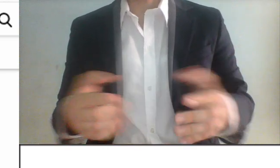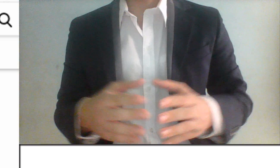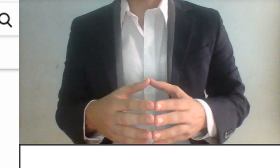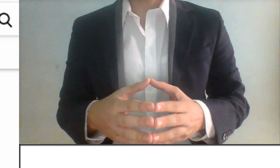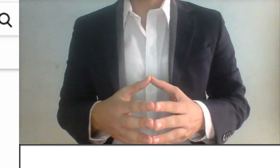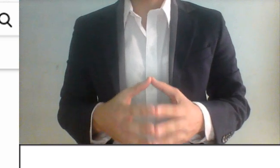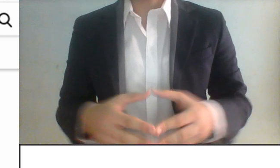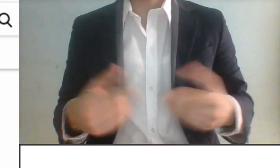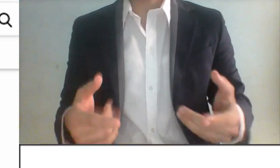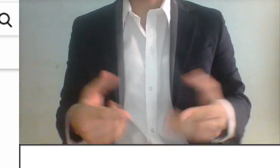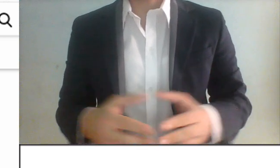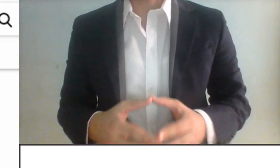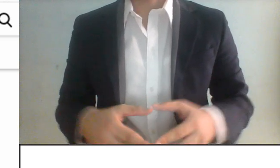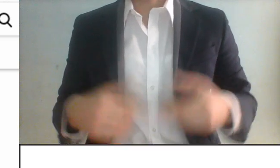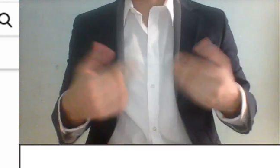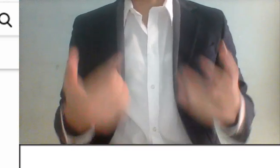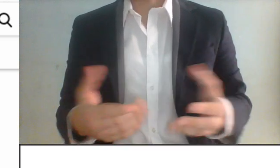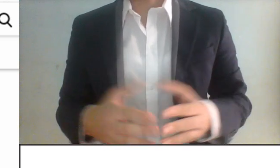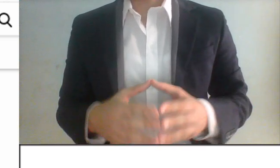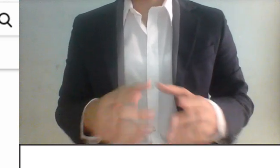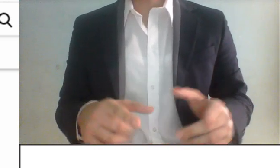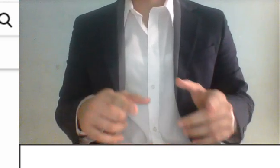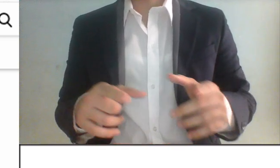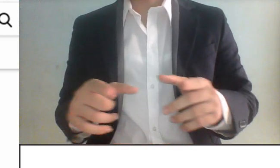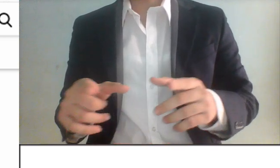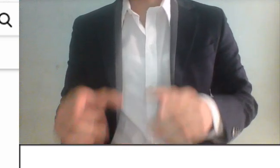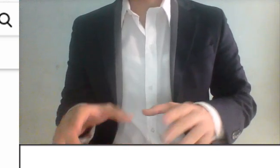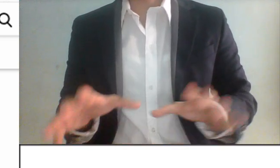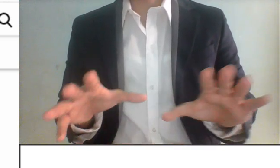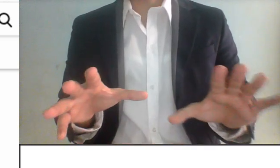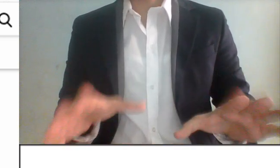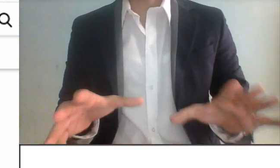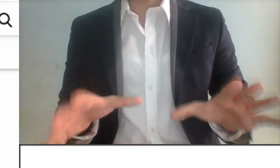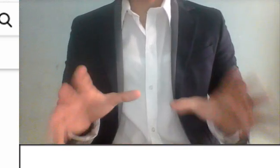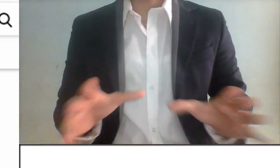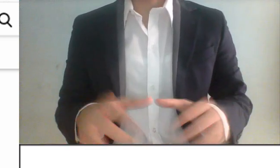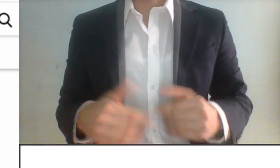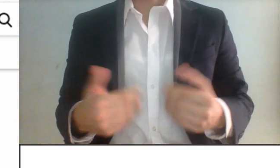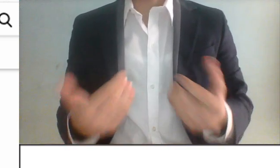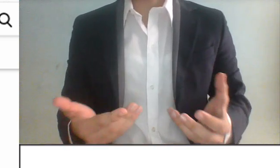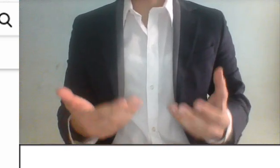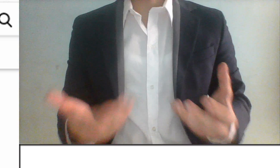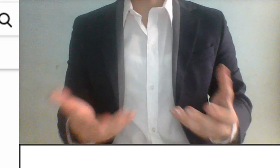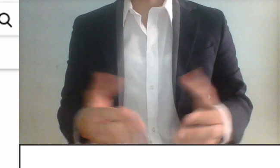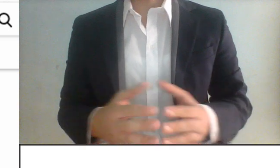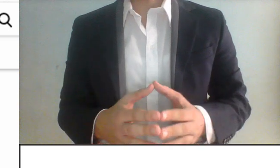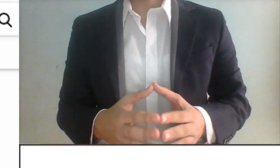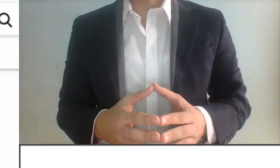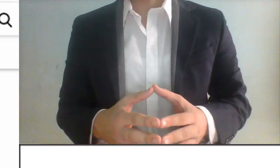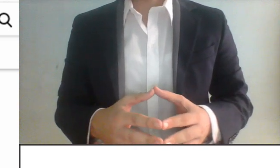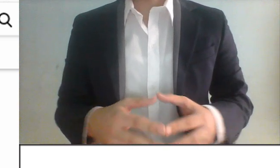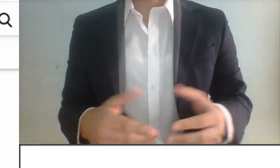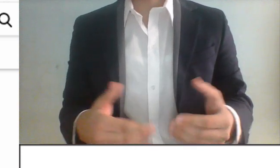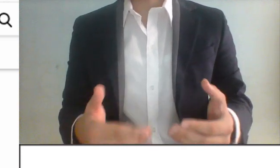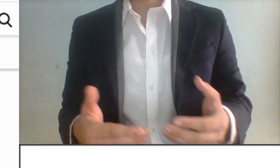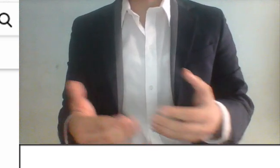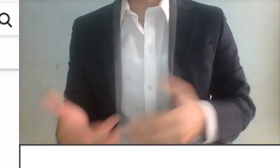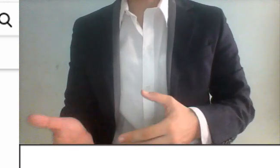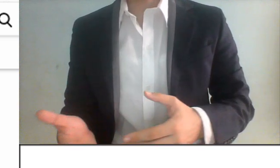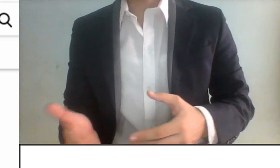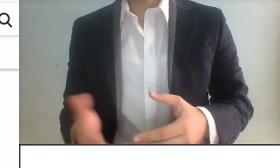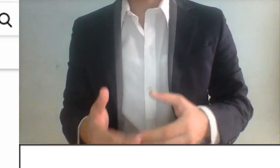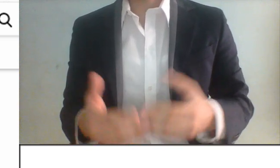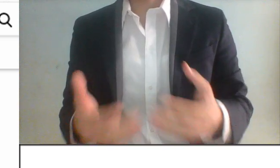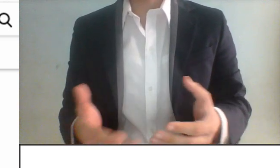participaron en este desvío millonario además que podemos destacar con relación a esto es importante mencionar que este tipo de